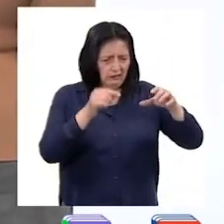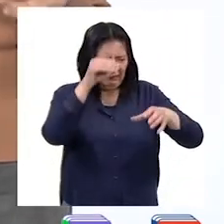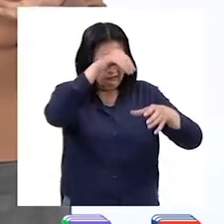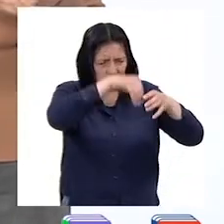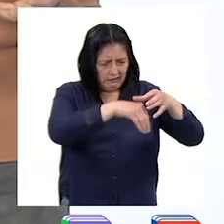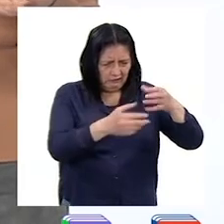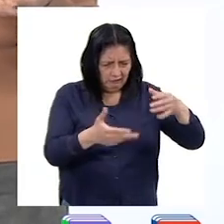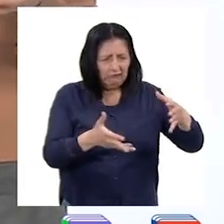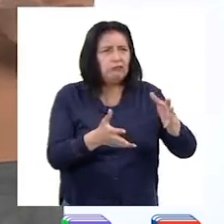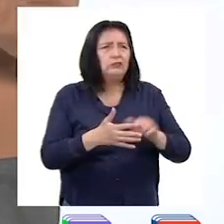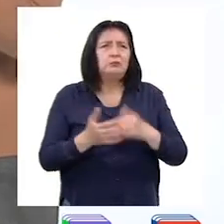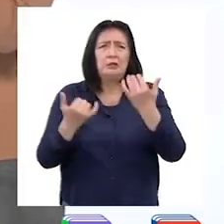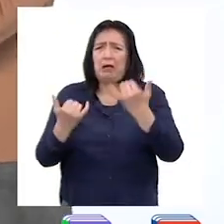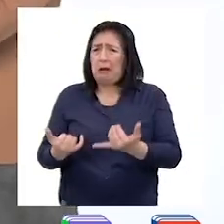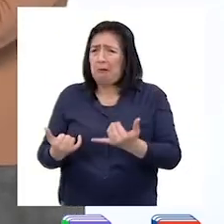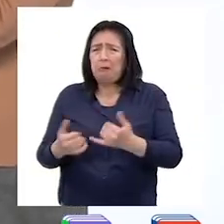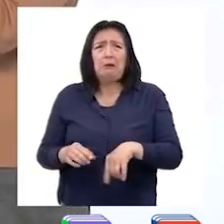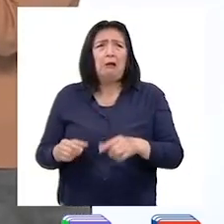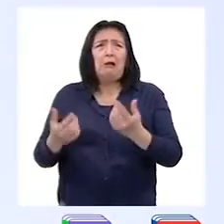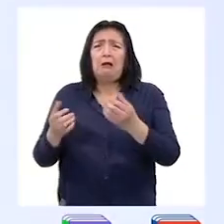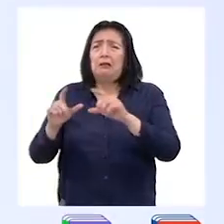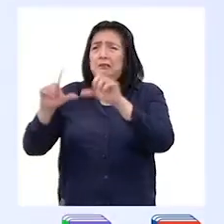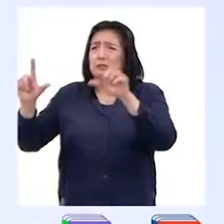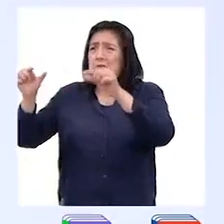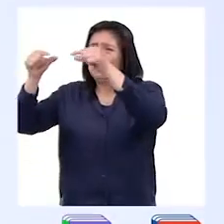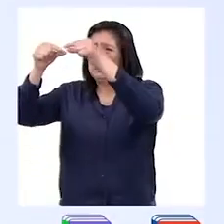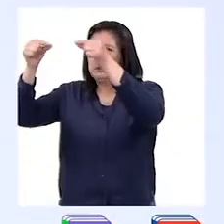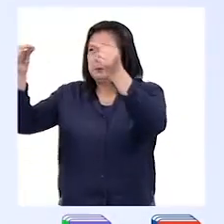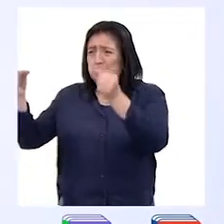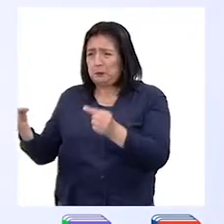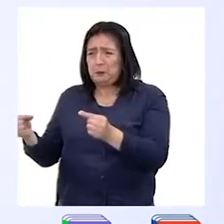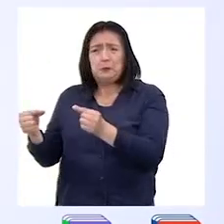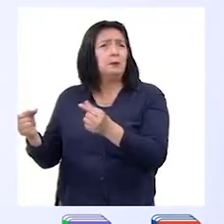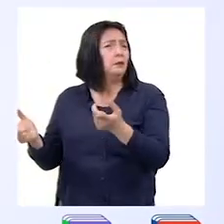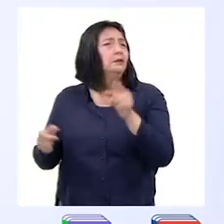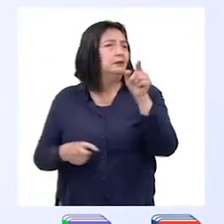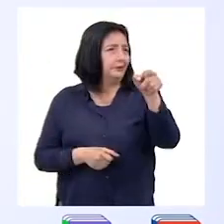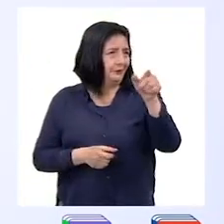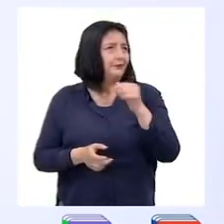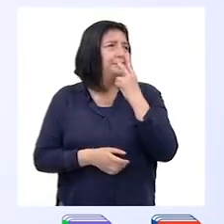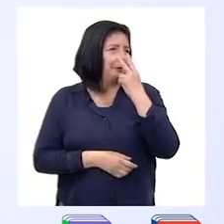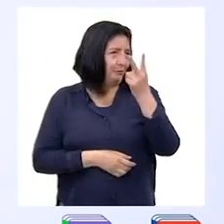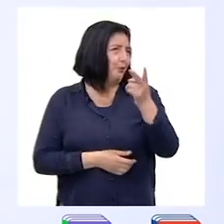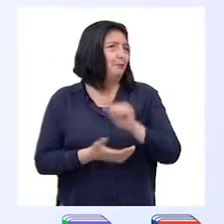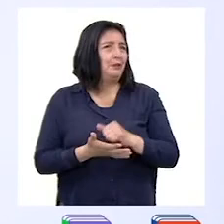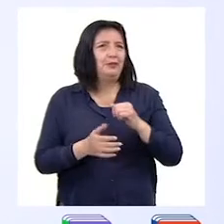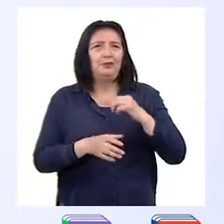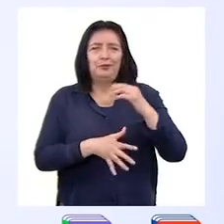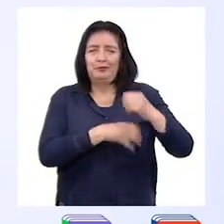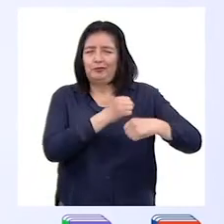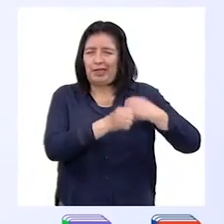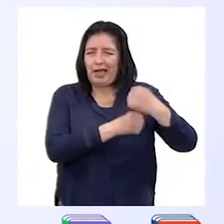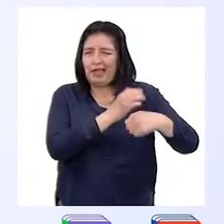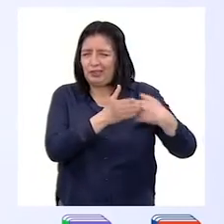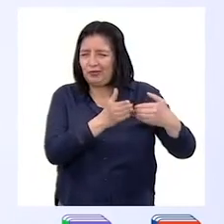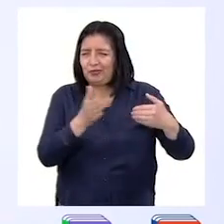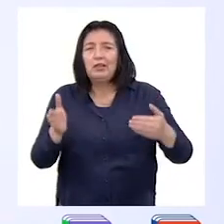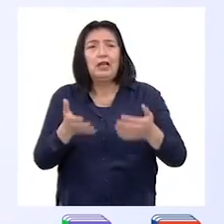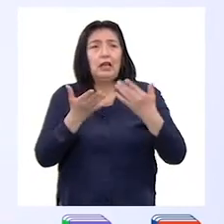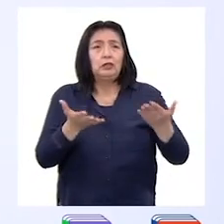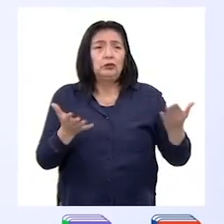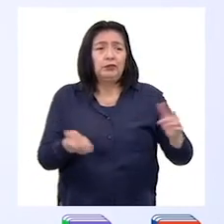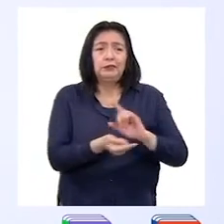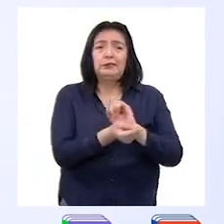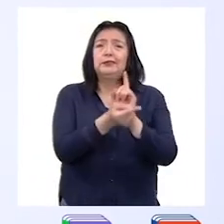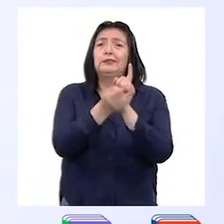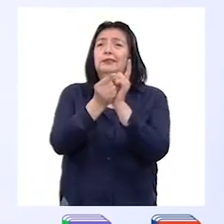dentro, en cambio ahora los televisores son muy delgados. Así es, Patti. Como habrás notado, a lo largo del tiempo los objetos